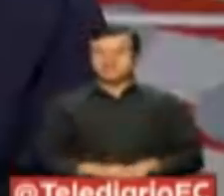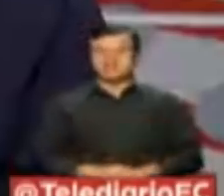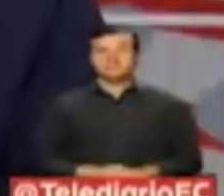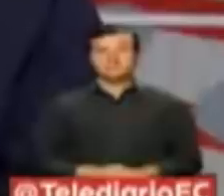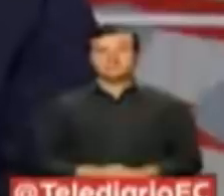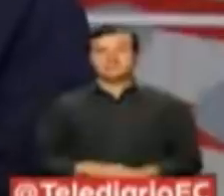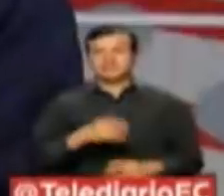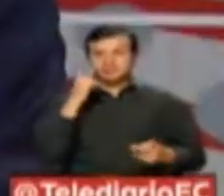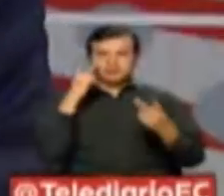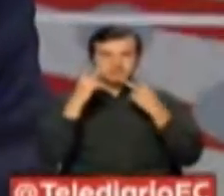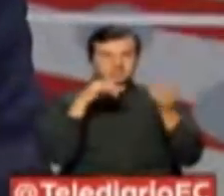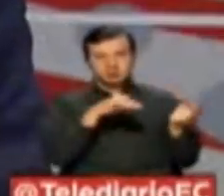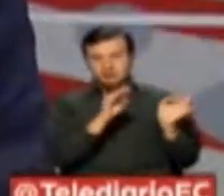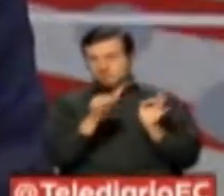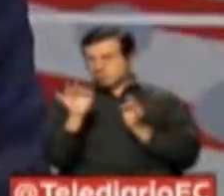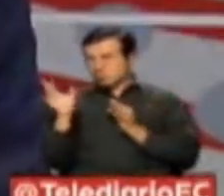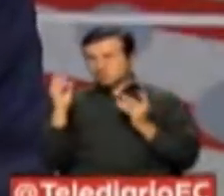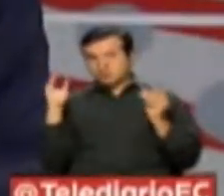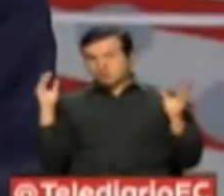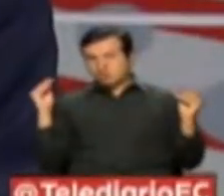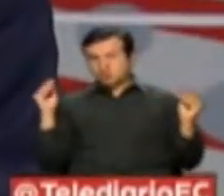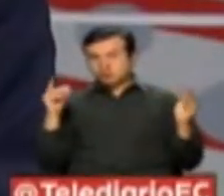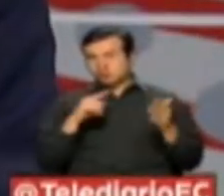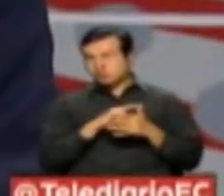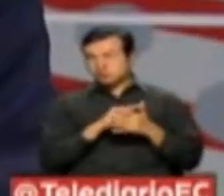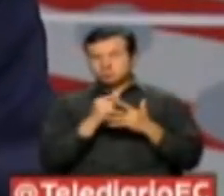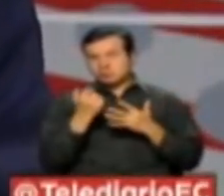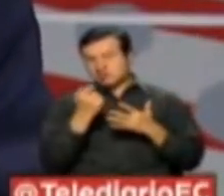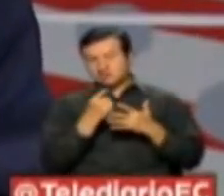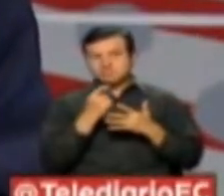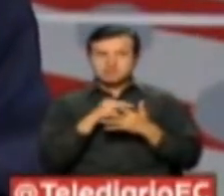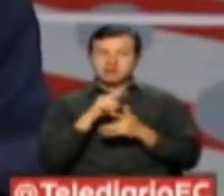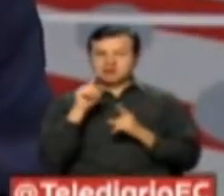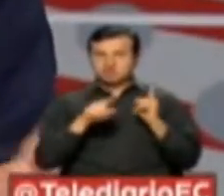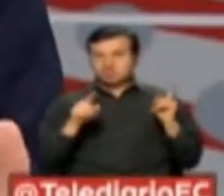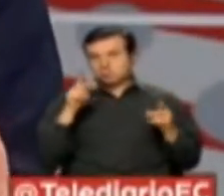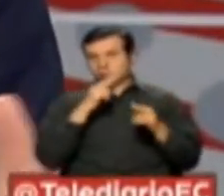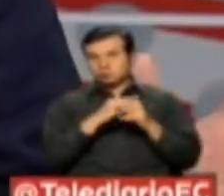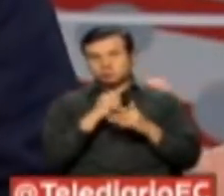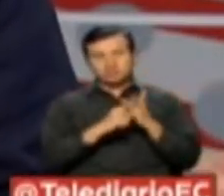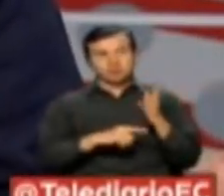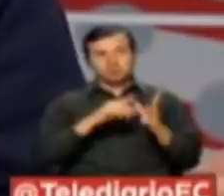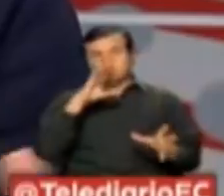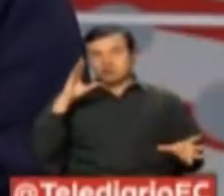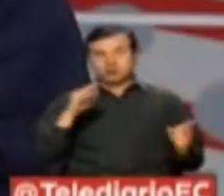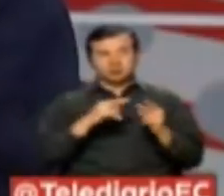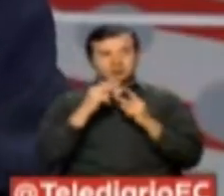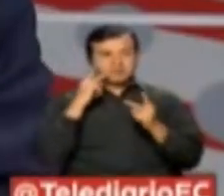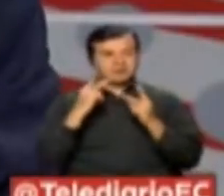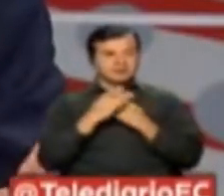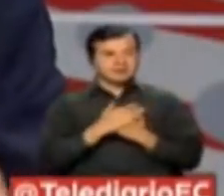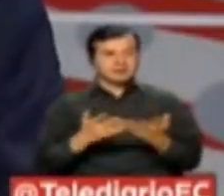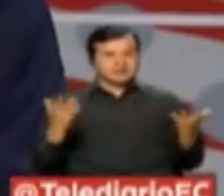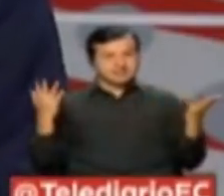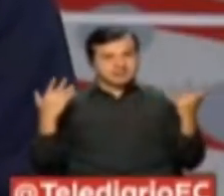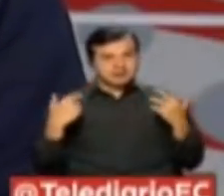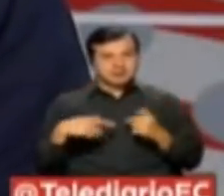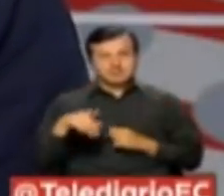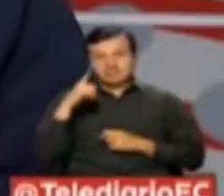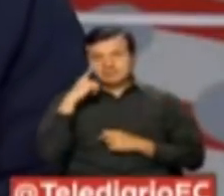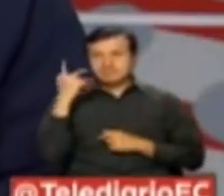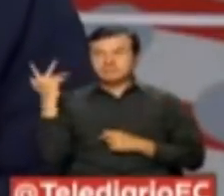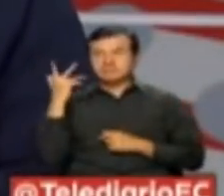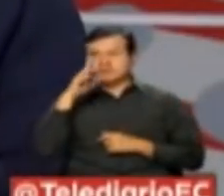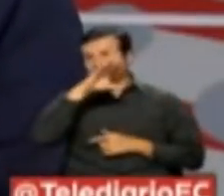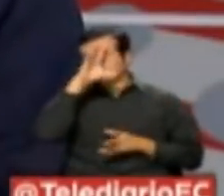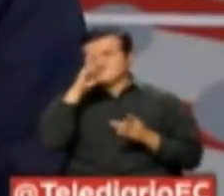con escenarios con la aparición o desaparición en la papeleta de ciertos nombres todo esto evidentemente hasta que se conozca